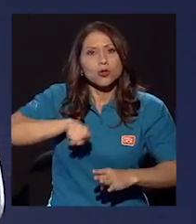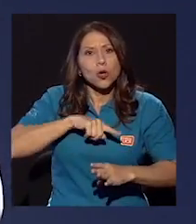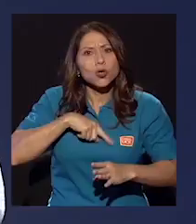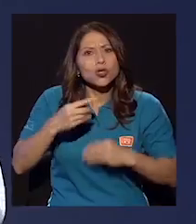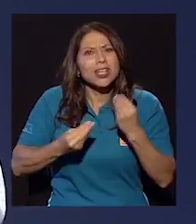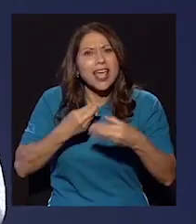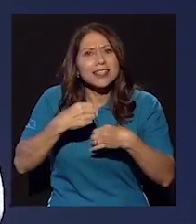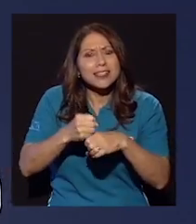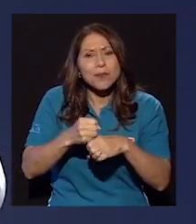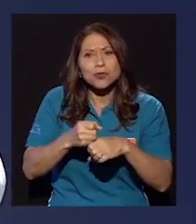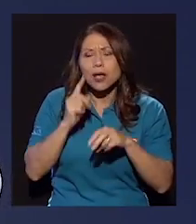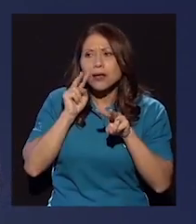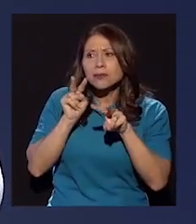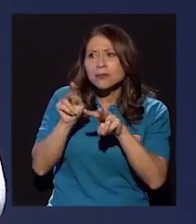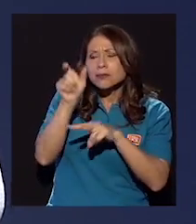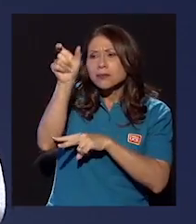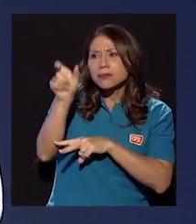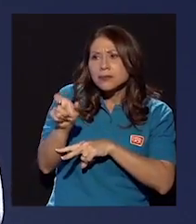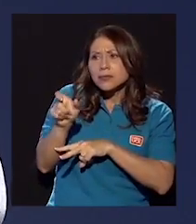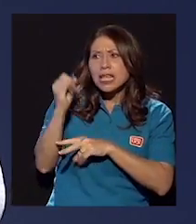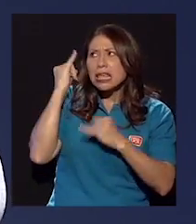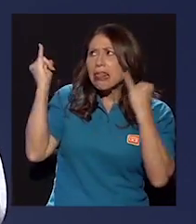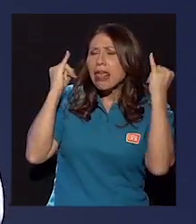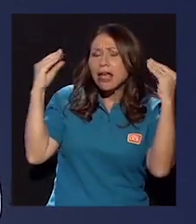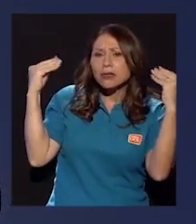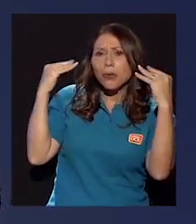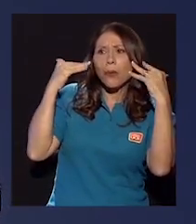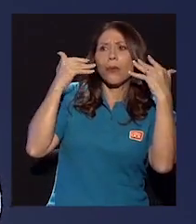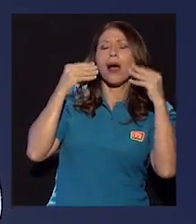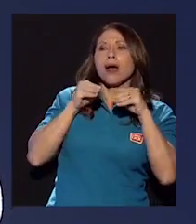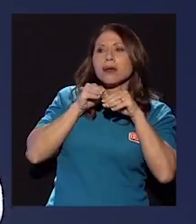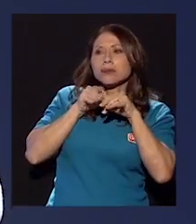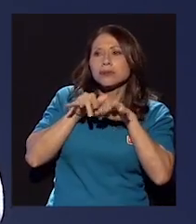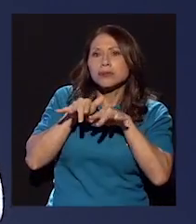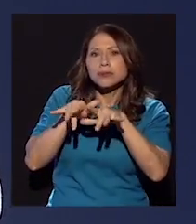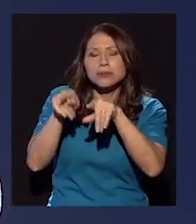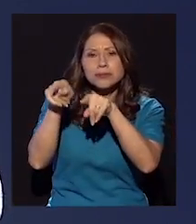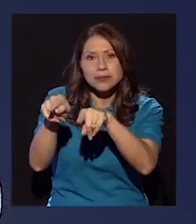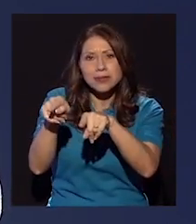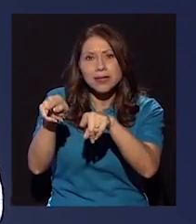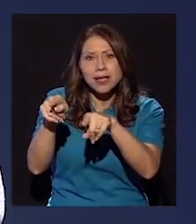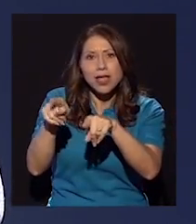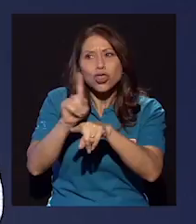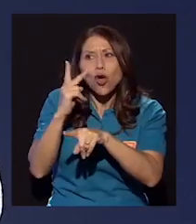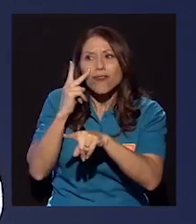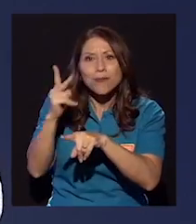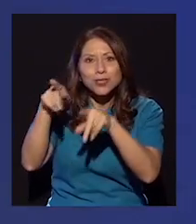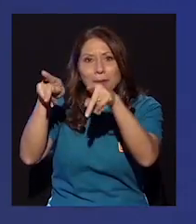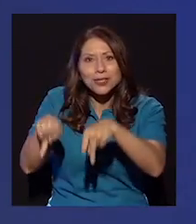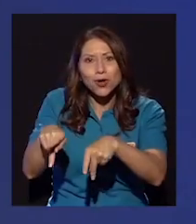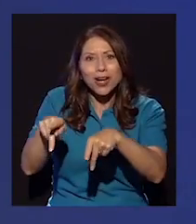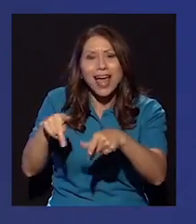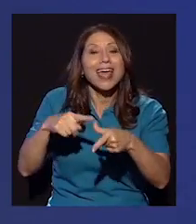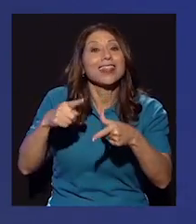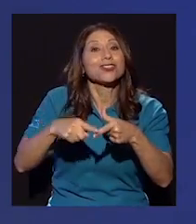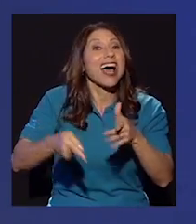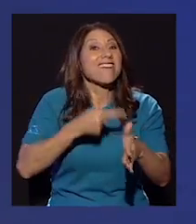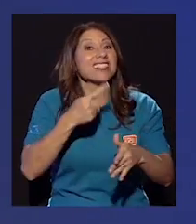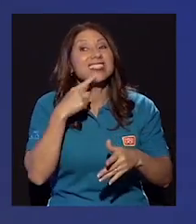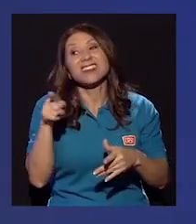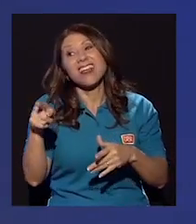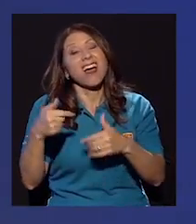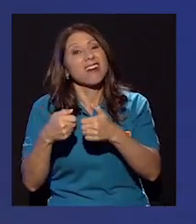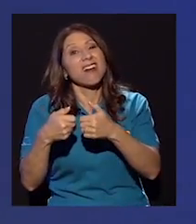encima todas las ideas que hemos recibido de muchas partes, incluida la música. Y no vemos a la persona, por eso muchas veces se dice, es que no funcionó.